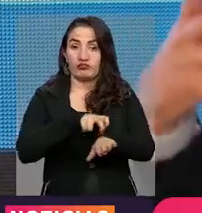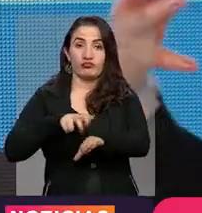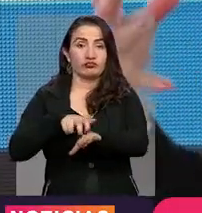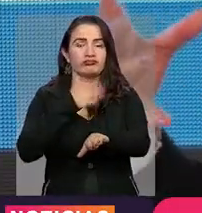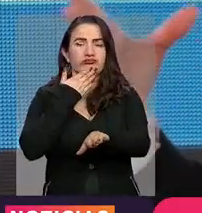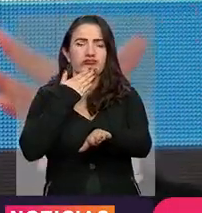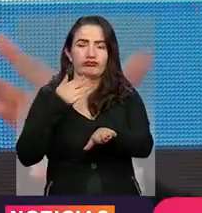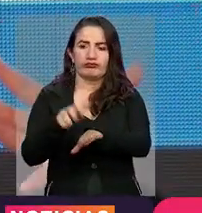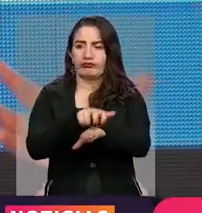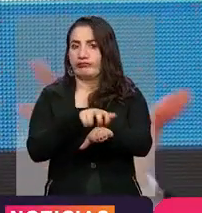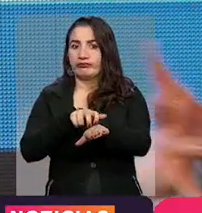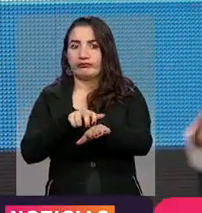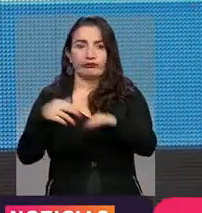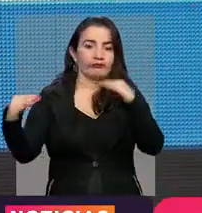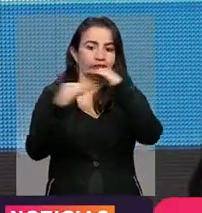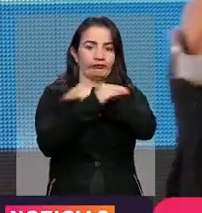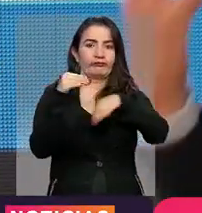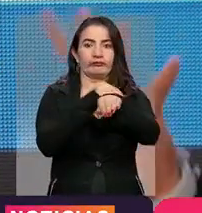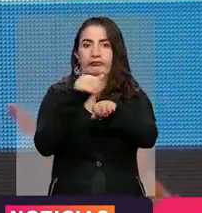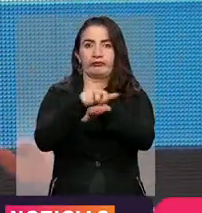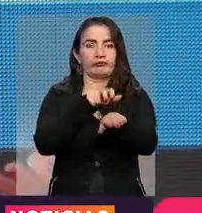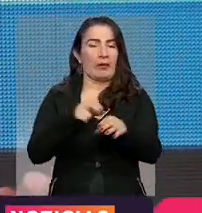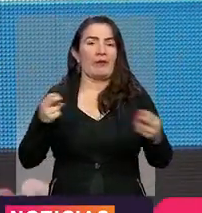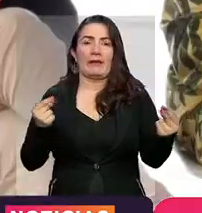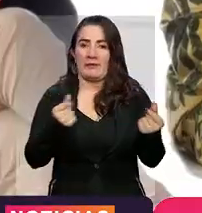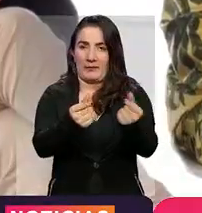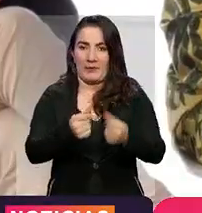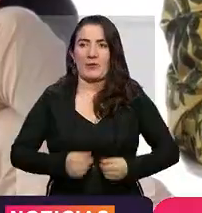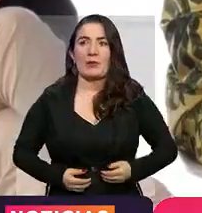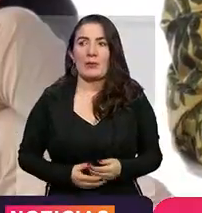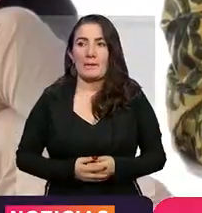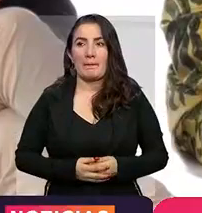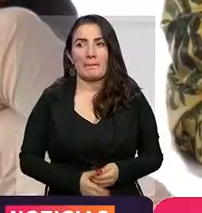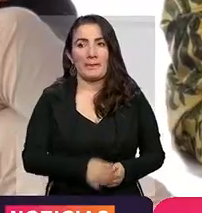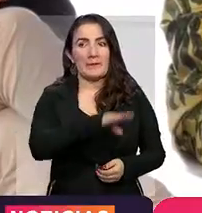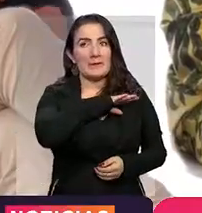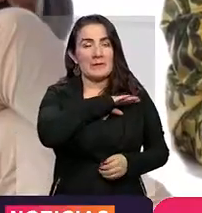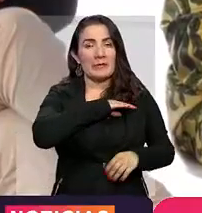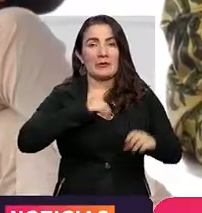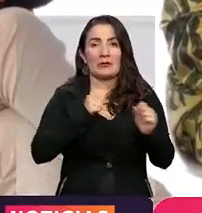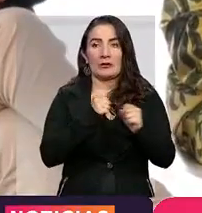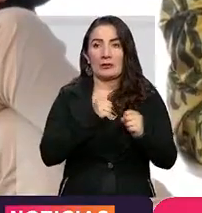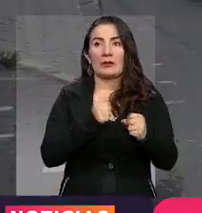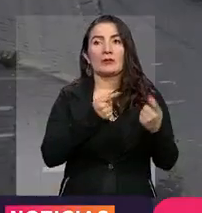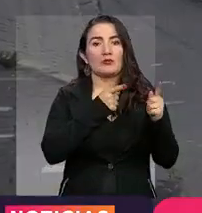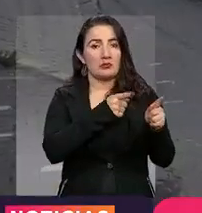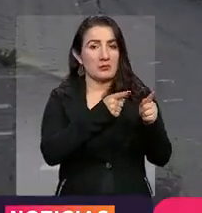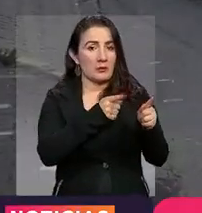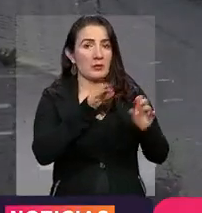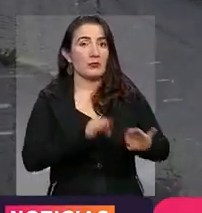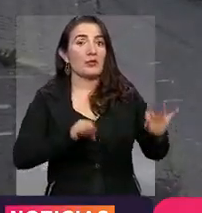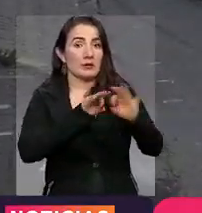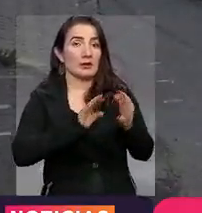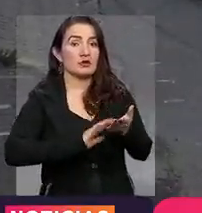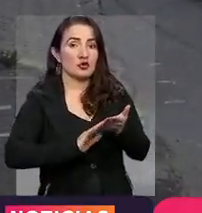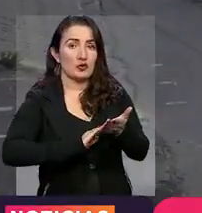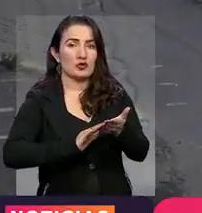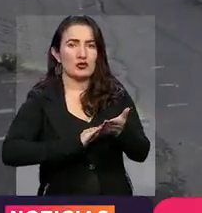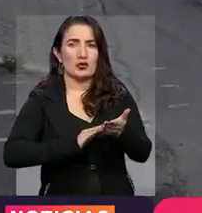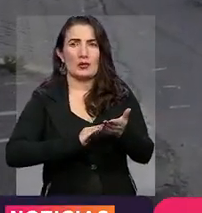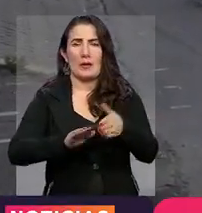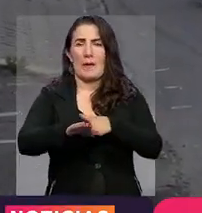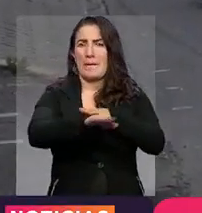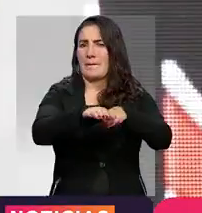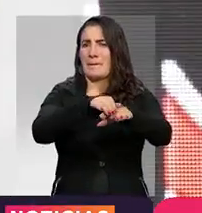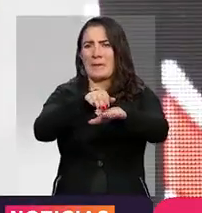reducir la misma ocupación del espacio vial, vamos a optimizar el espacio vial. Para la alcaldesa de Bogotá, esta es la base para dar soluciones a los problemas de alto